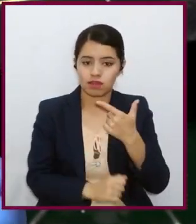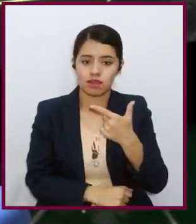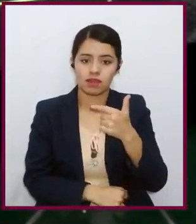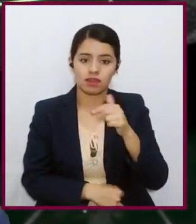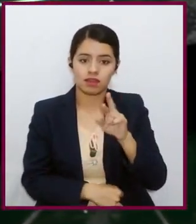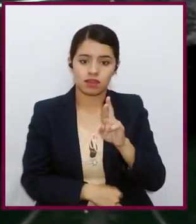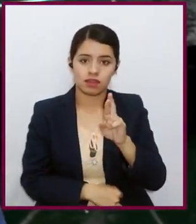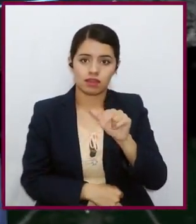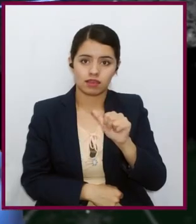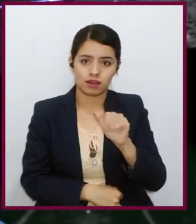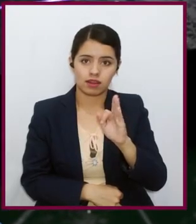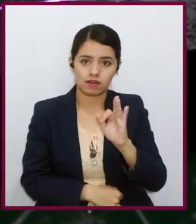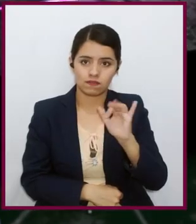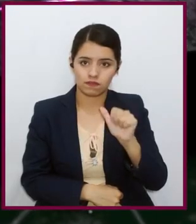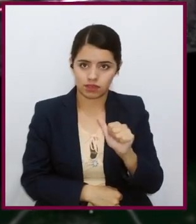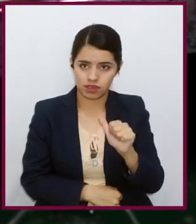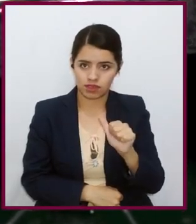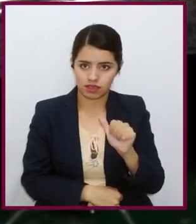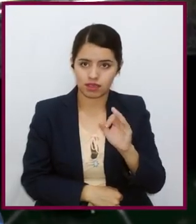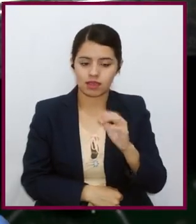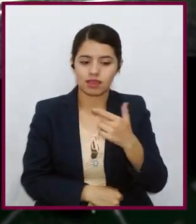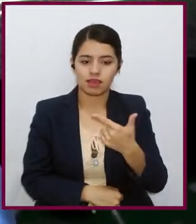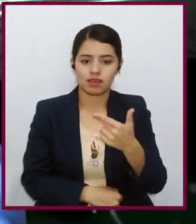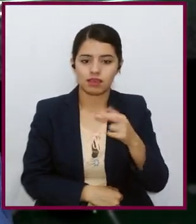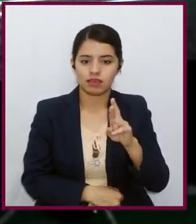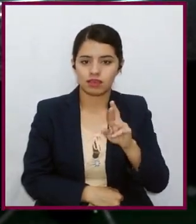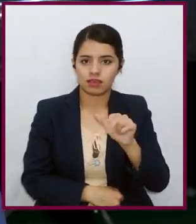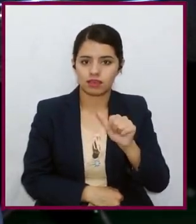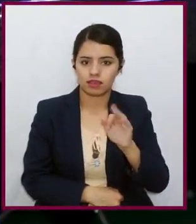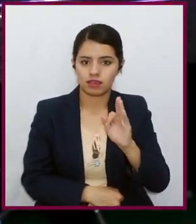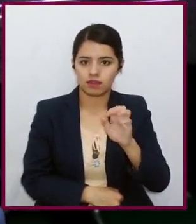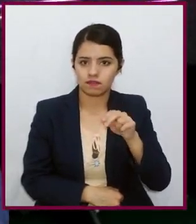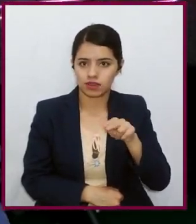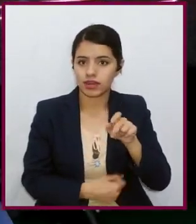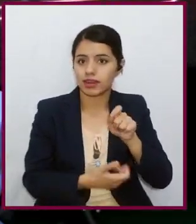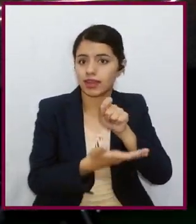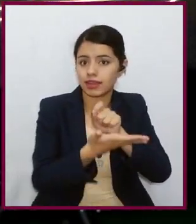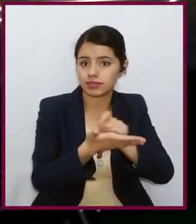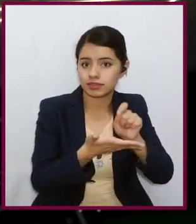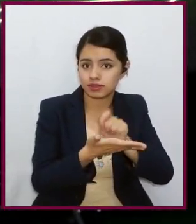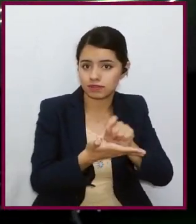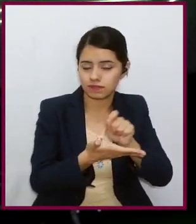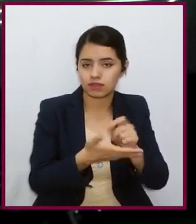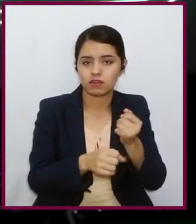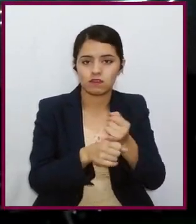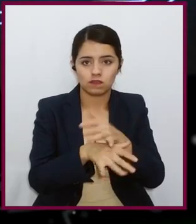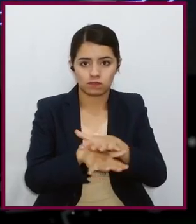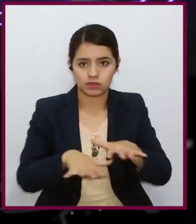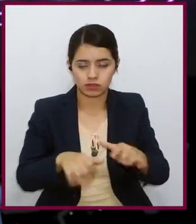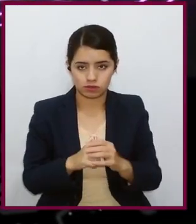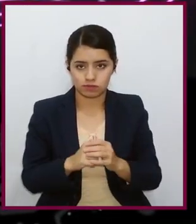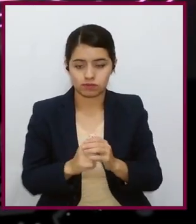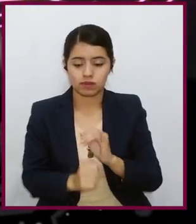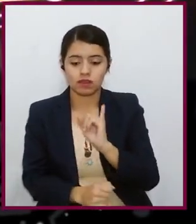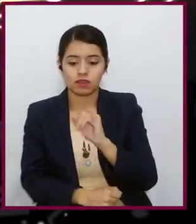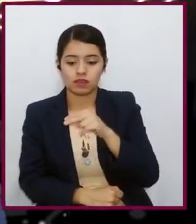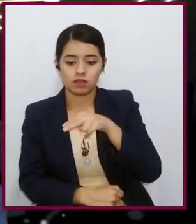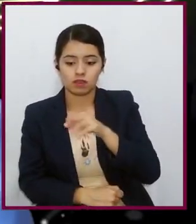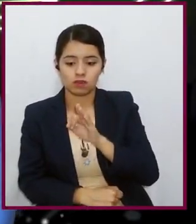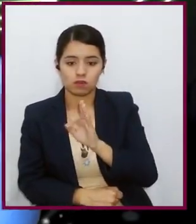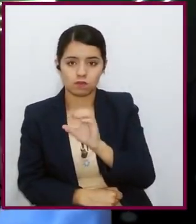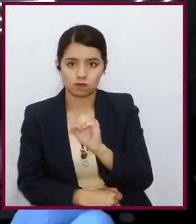Pues no, ¿eh? Creo que es una palabra que está escondida, pero frente a nosotros. Bueno, aquí lo van a insertar en edición después.